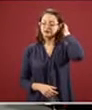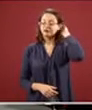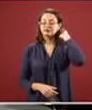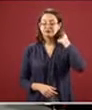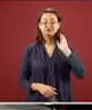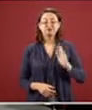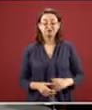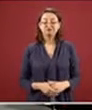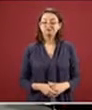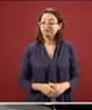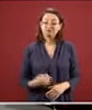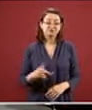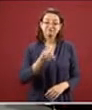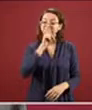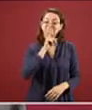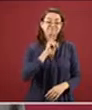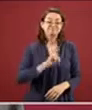Sí, pero no es cierto.